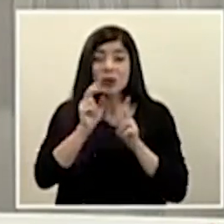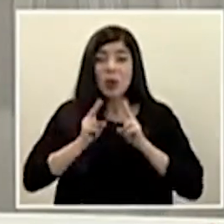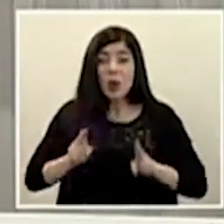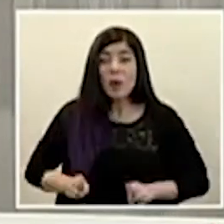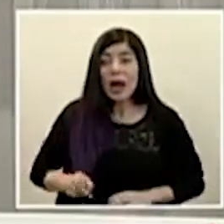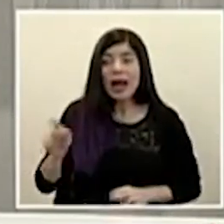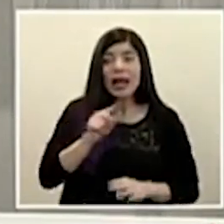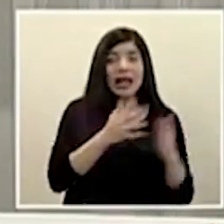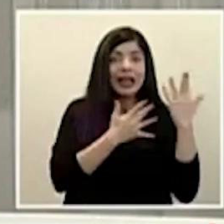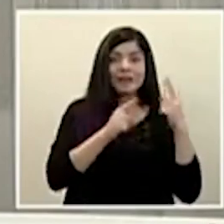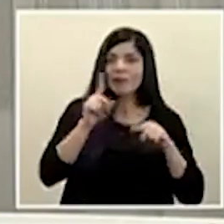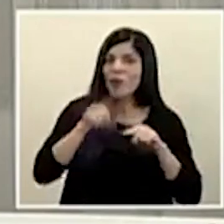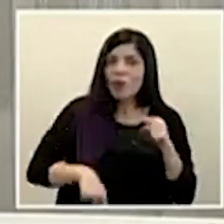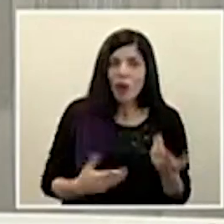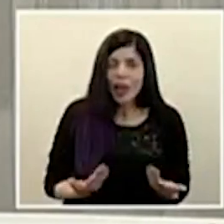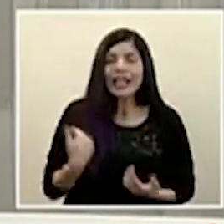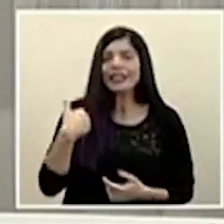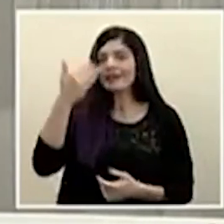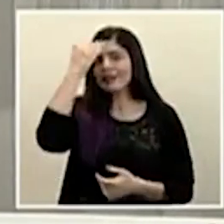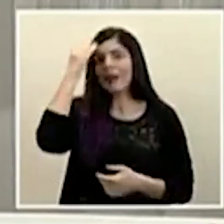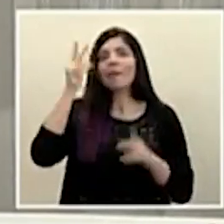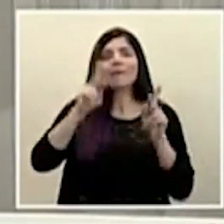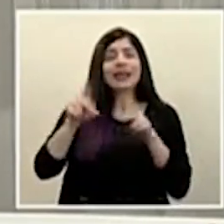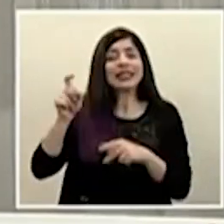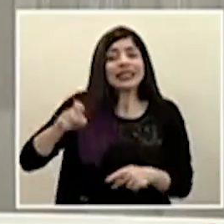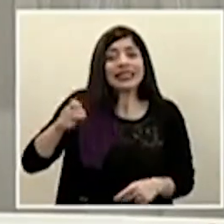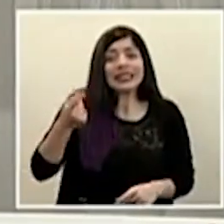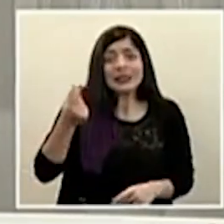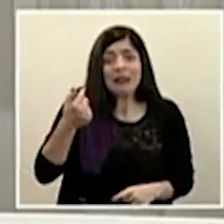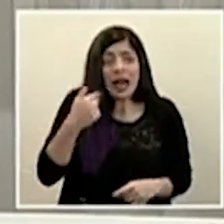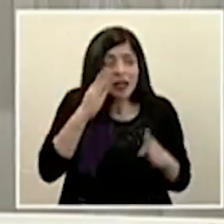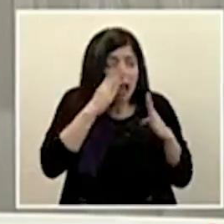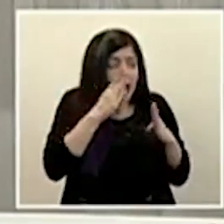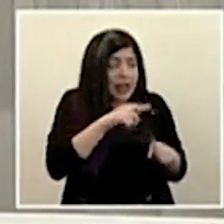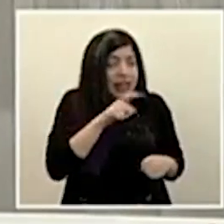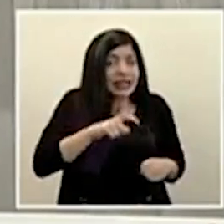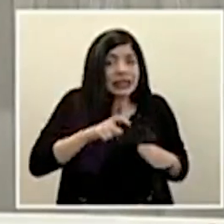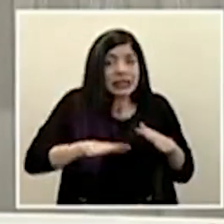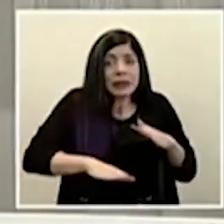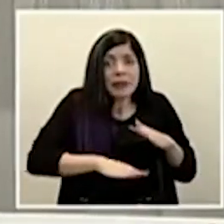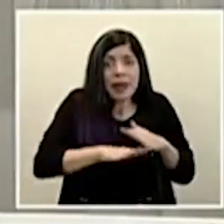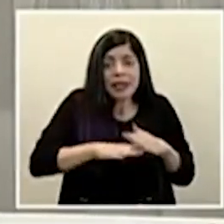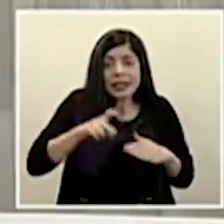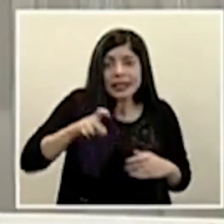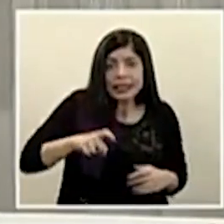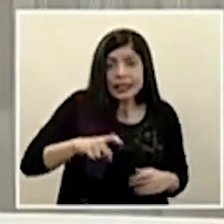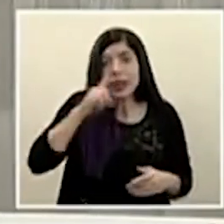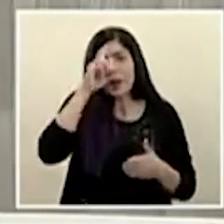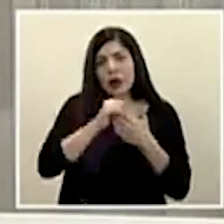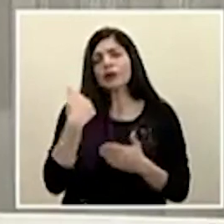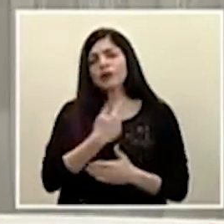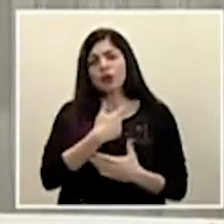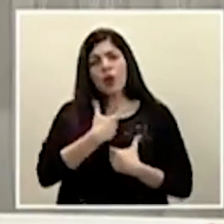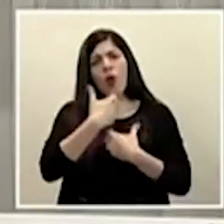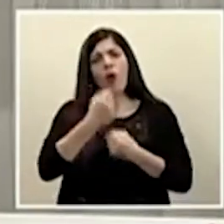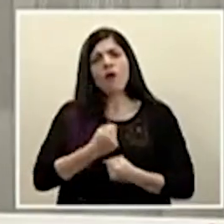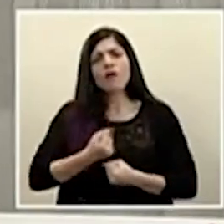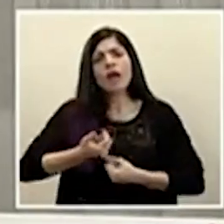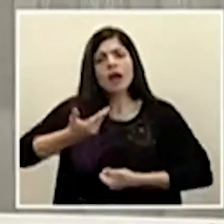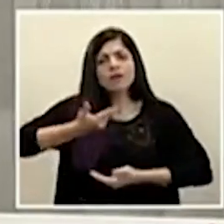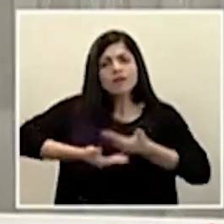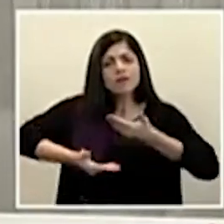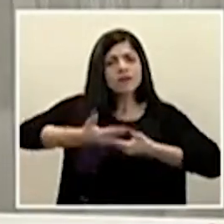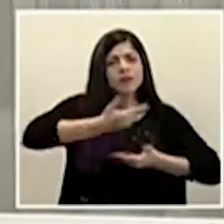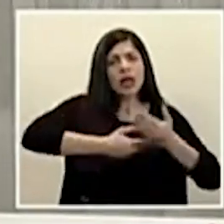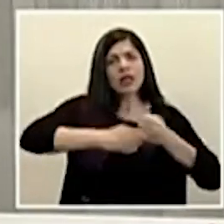puede esperar. Sabemos que las personas necesitan ingresos para atender sus necesidades básicas y por eso confiamos en la colaboración que